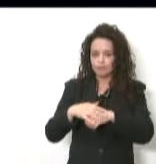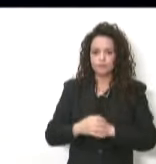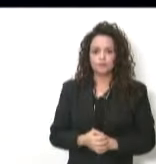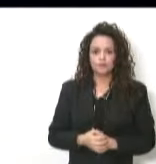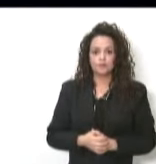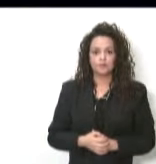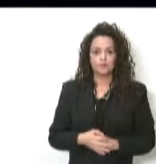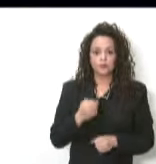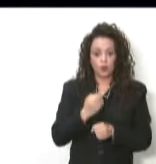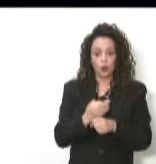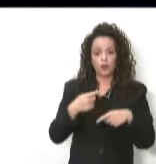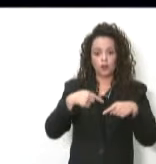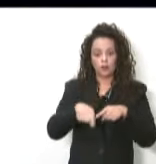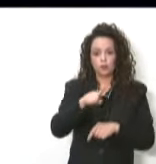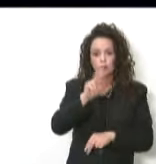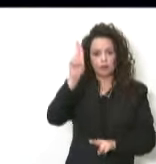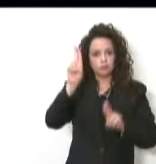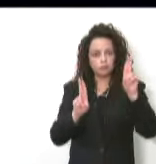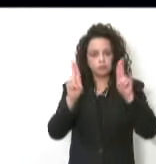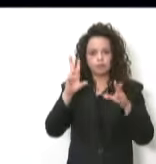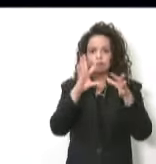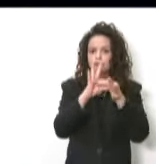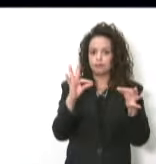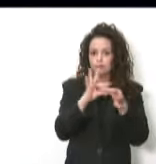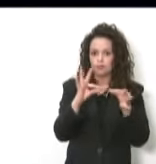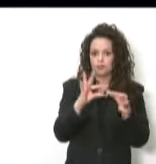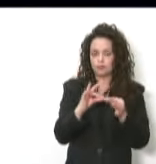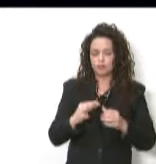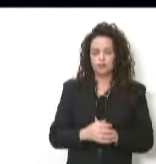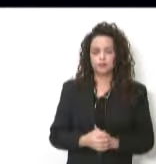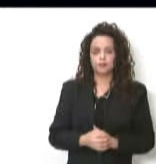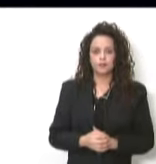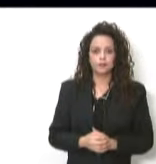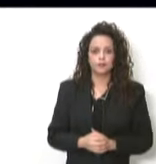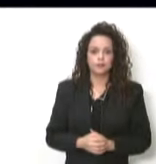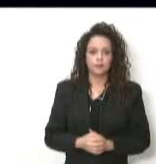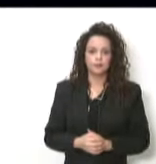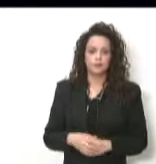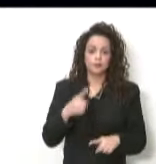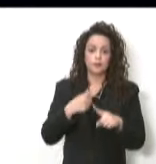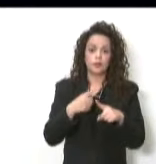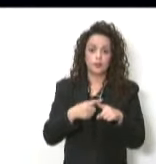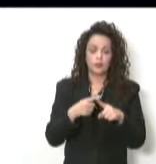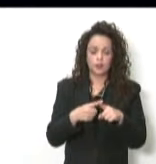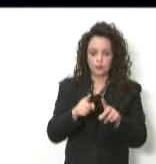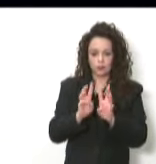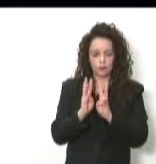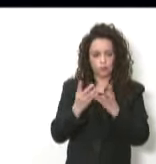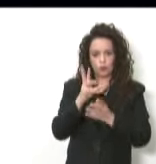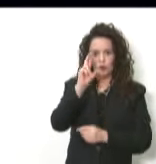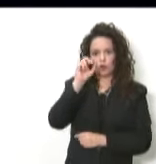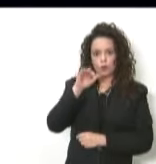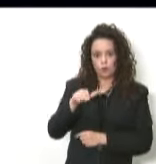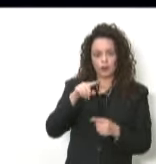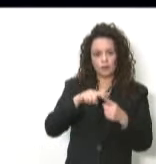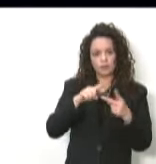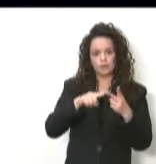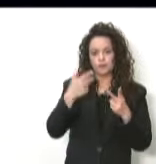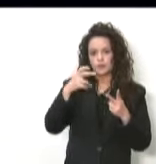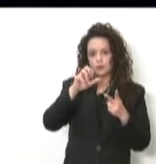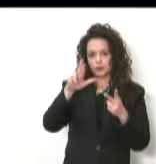se escucharán los comentarios por parte de la comisionada Román y también por el comisionado Guerra